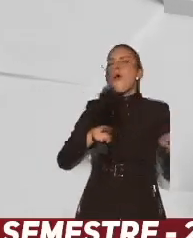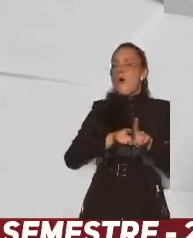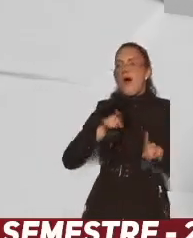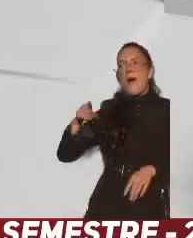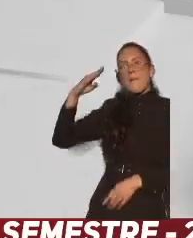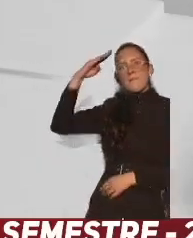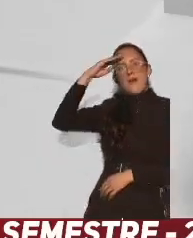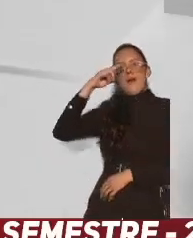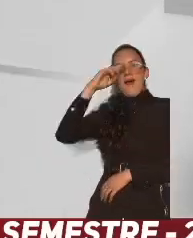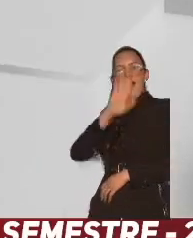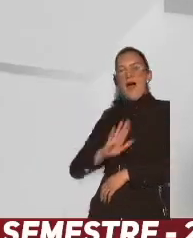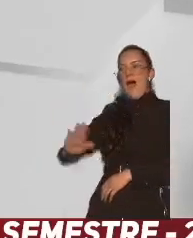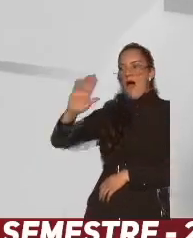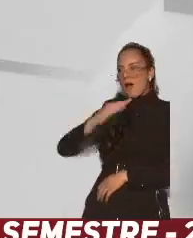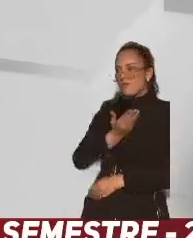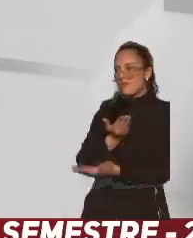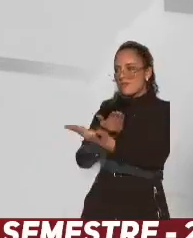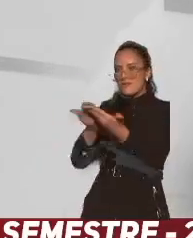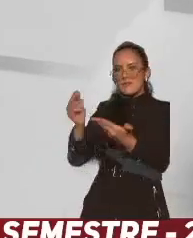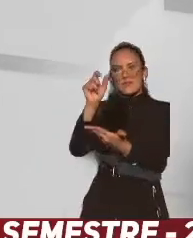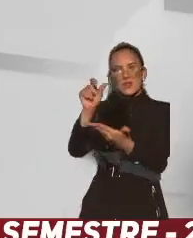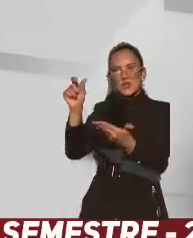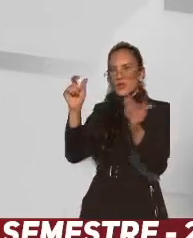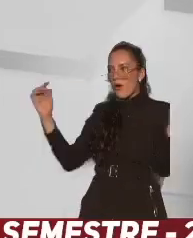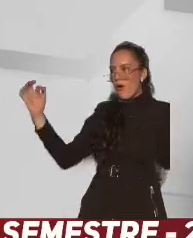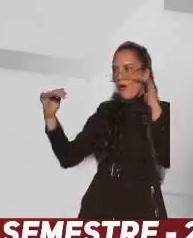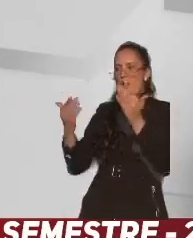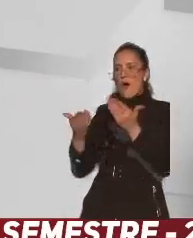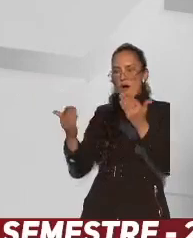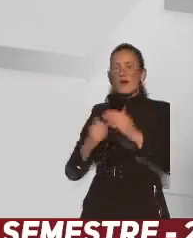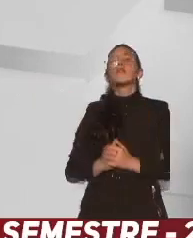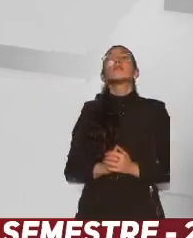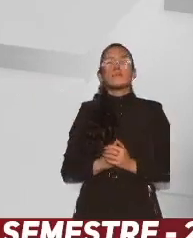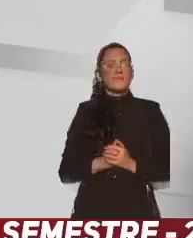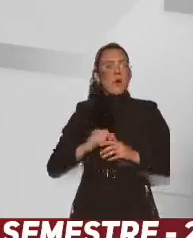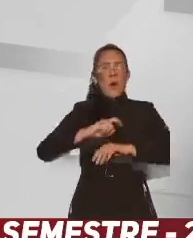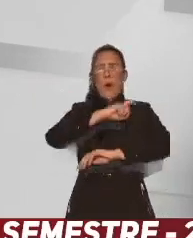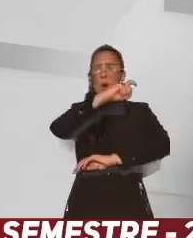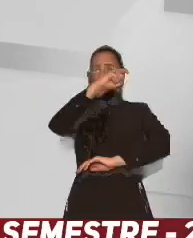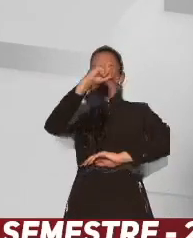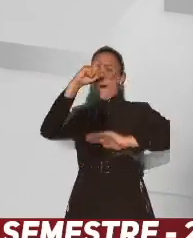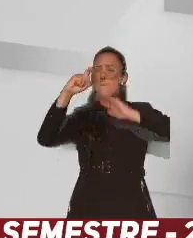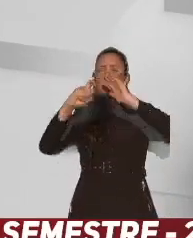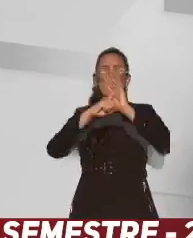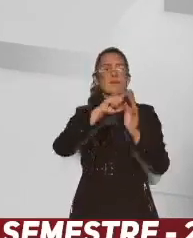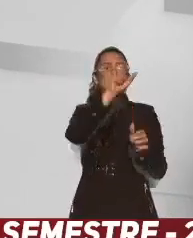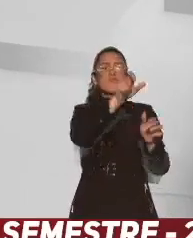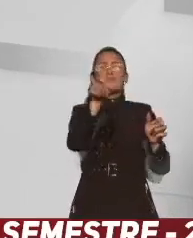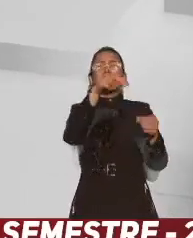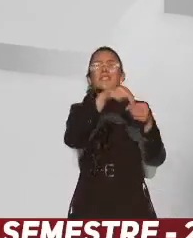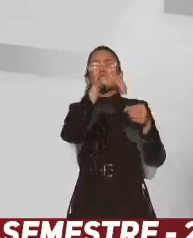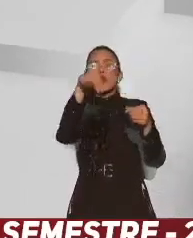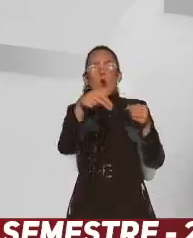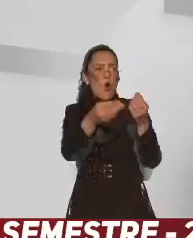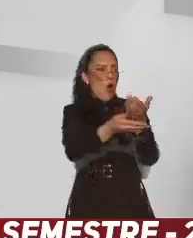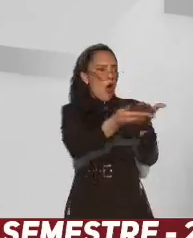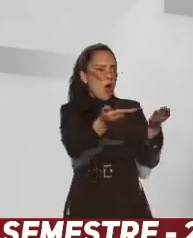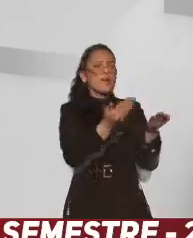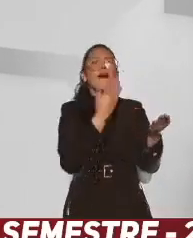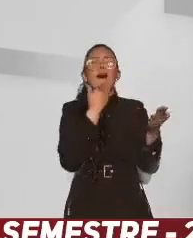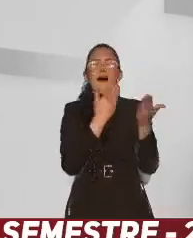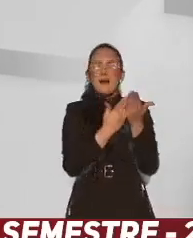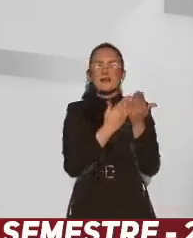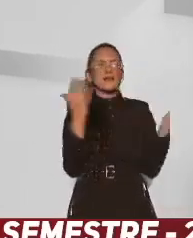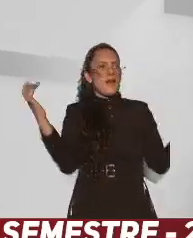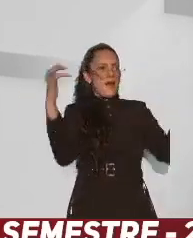Nacional asistentes a este evento. Un saludo especial a la ciudadanía en general que nos acompaña en este auditorio y